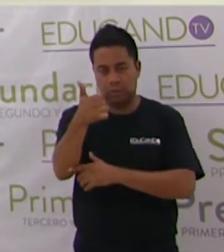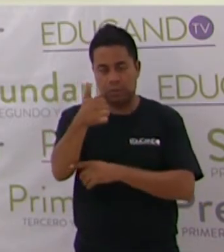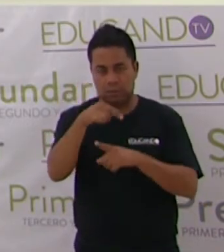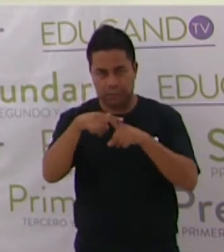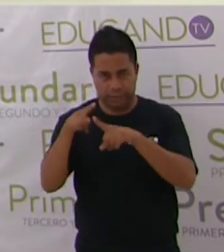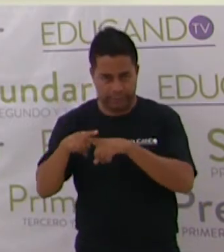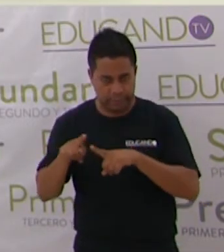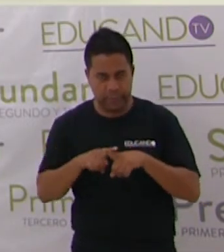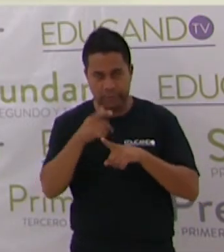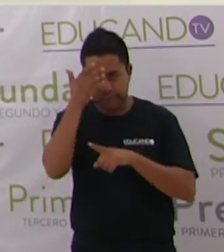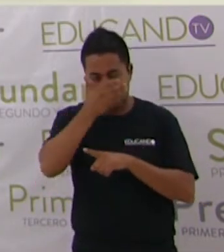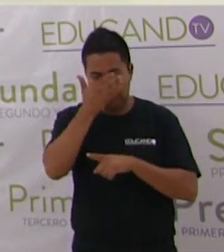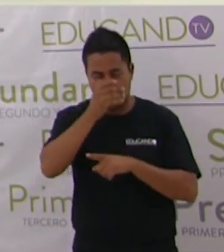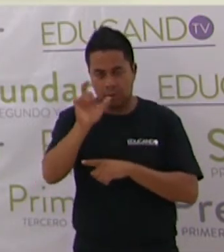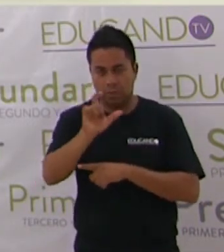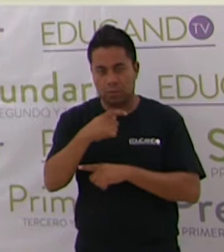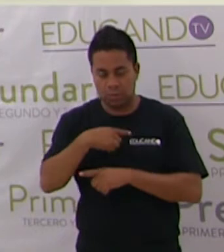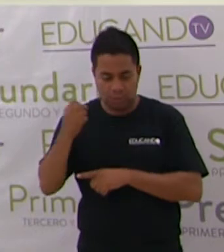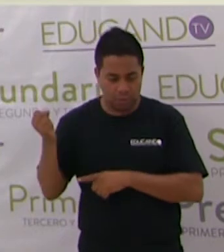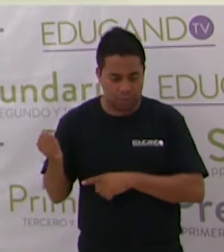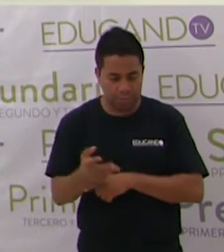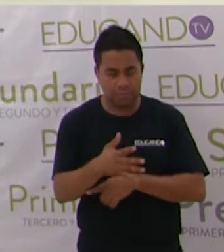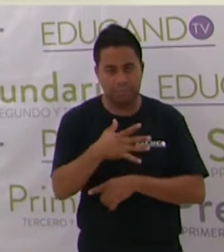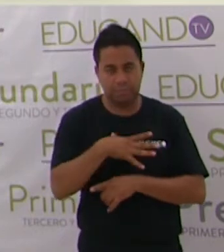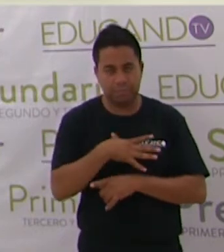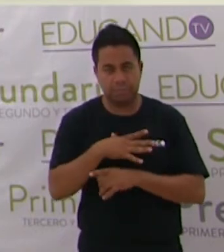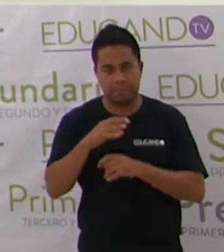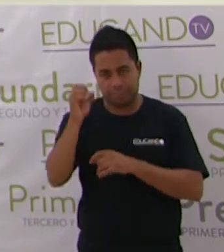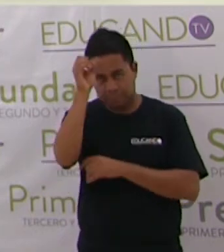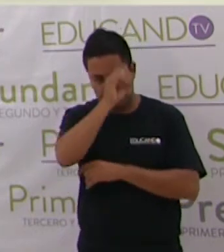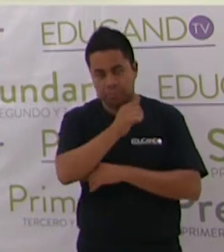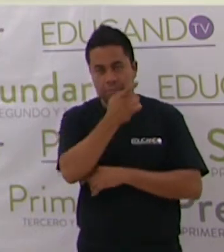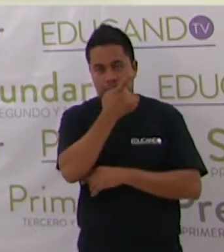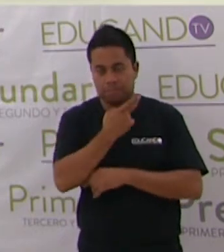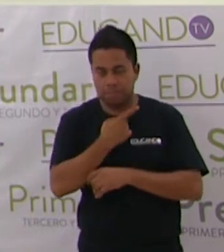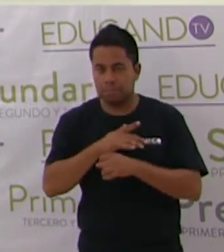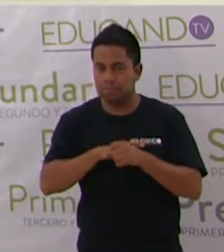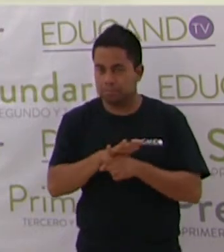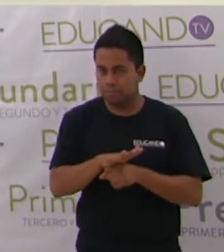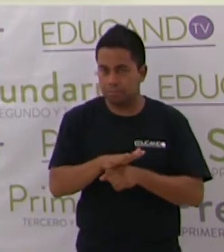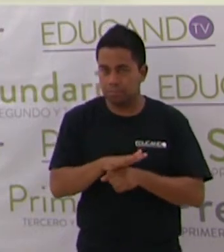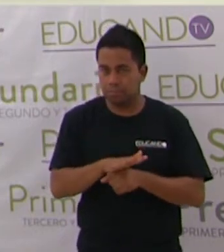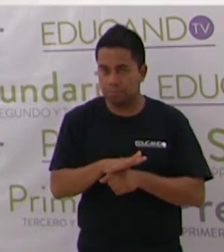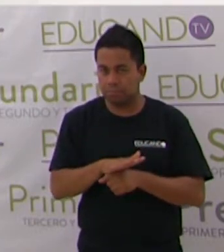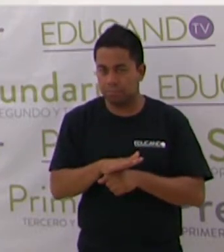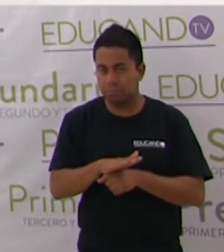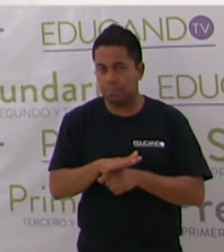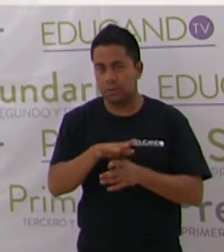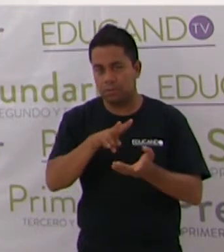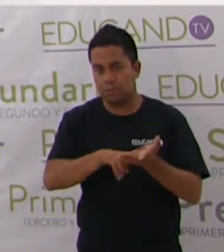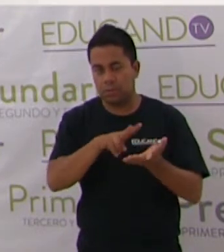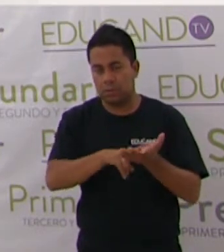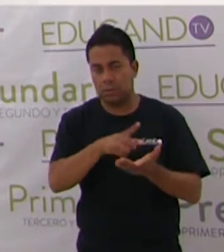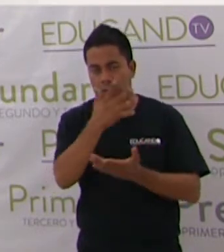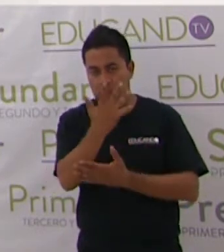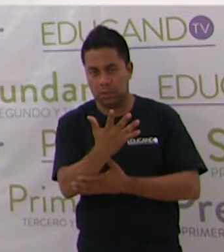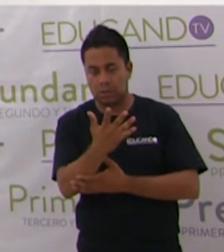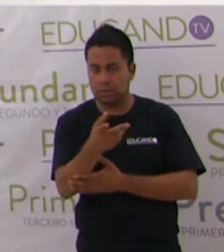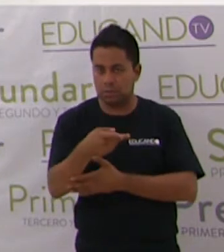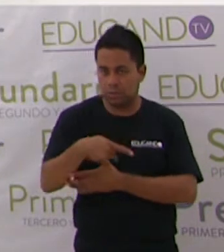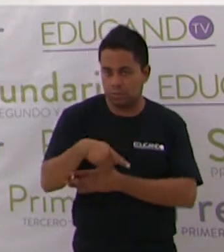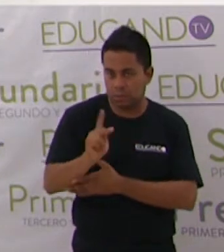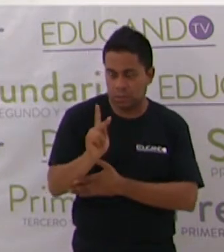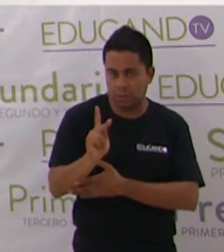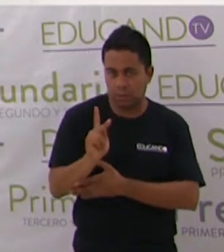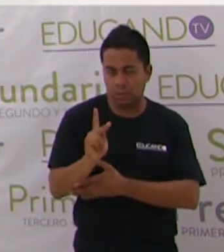Y al lanzarlo me va a dar una opción y en este caso es 5. Pero